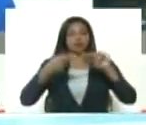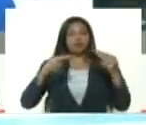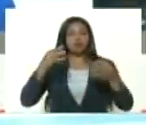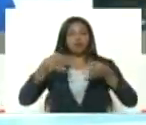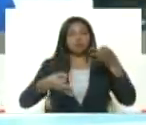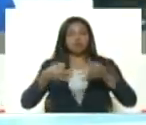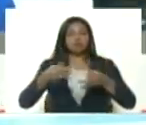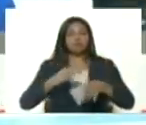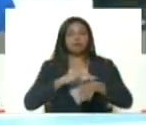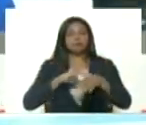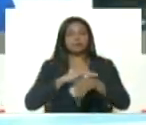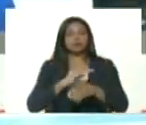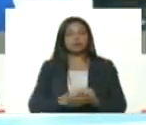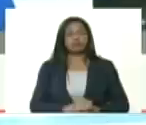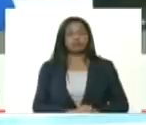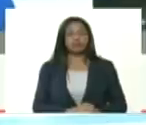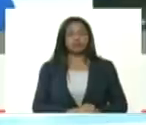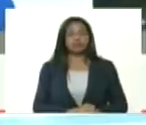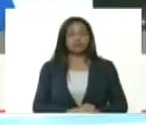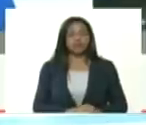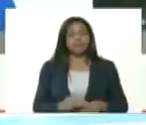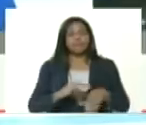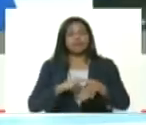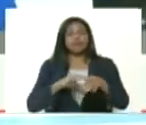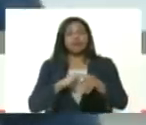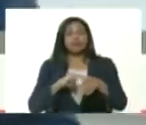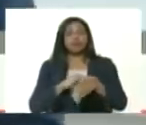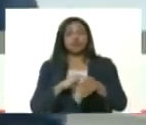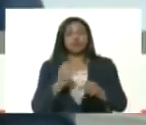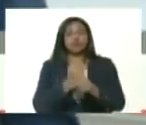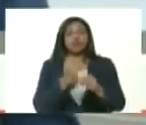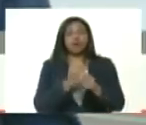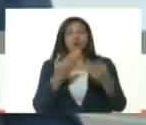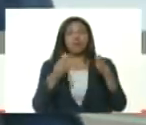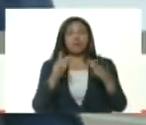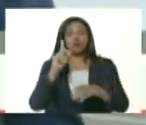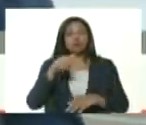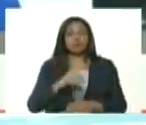Torres, al ministro general Paredes de Obras Públicas,